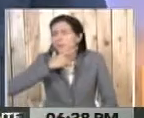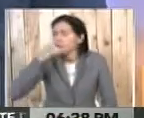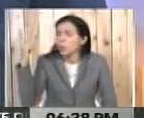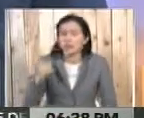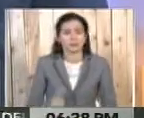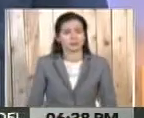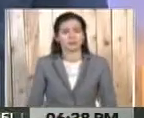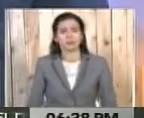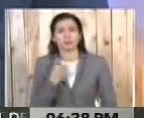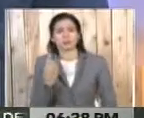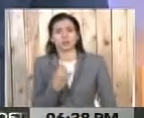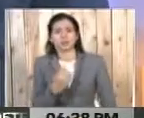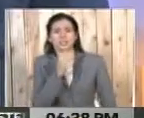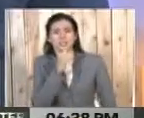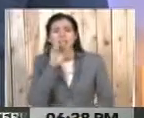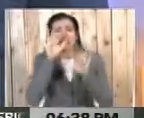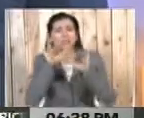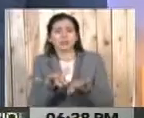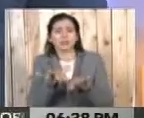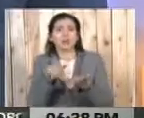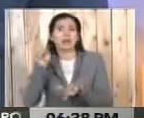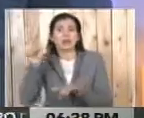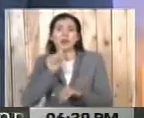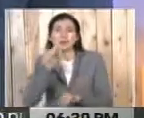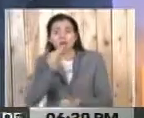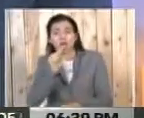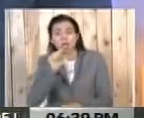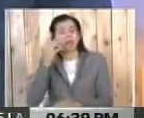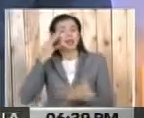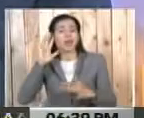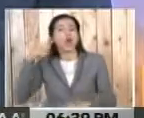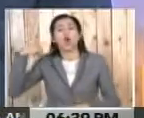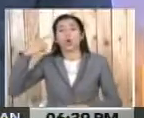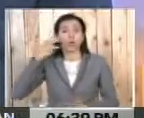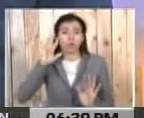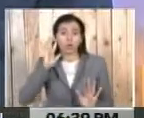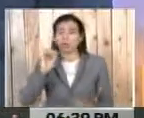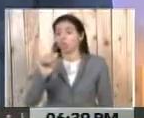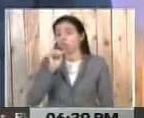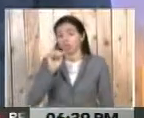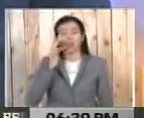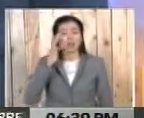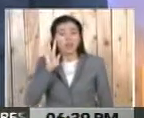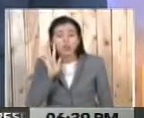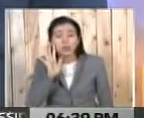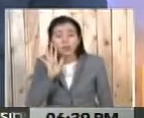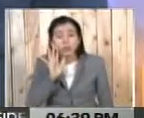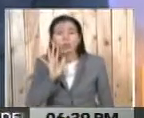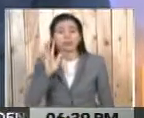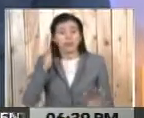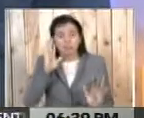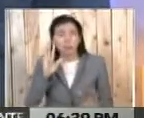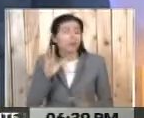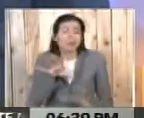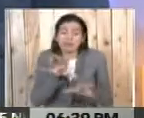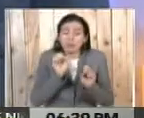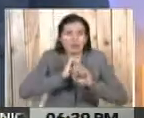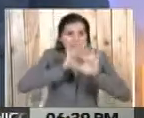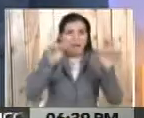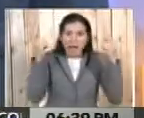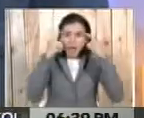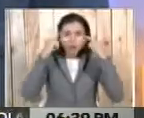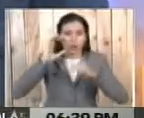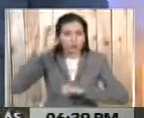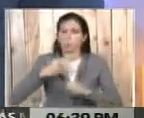solo pudo haber sido redactado en estado de ebriedad o de locura. Solo bajo esa condición alguien puede